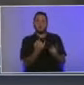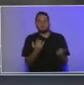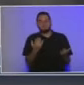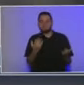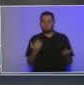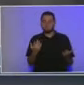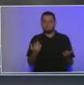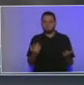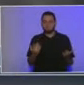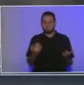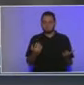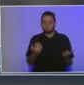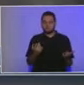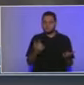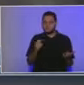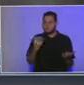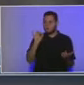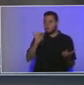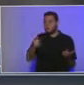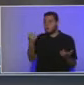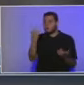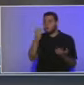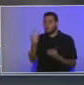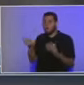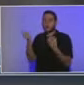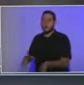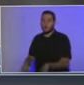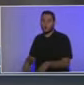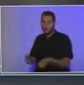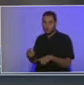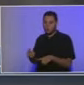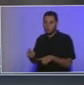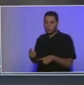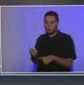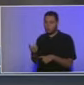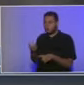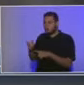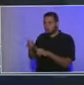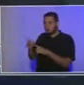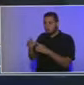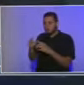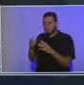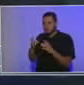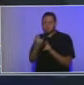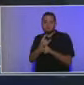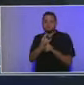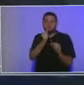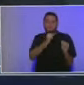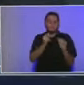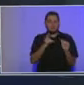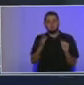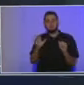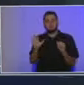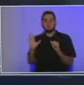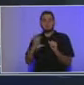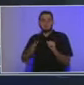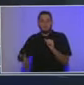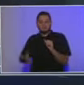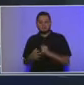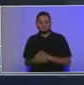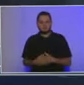presencia incidental sin prestar atención al evento lo vincula a un delito, una cuestión de prueba. Yo tengo una pregunta más bien con lo que